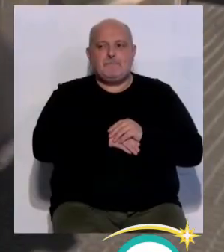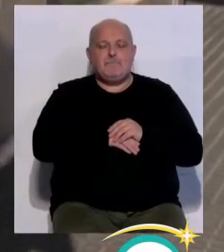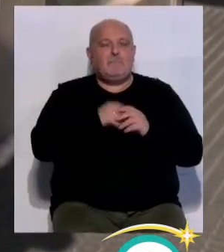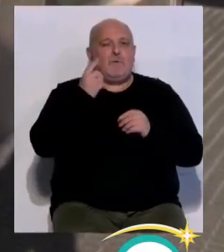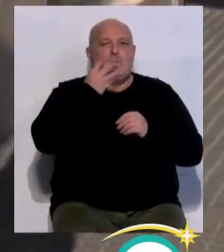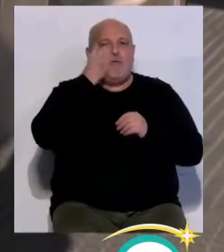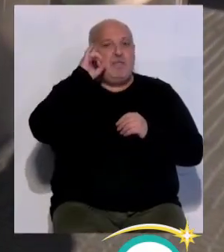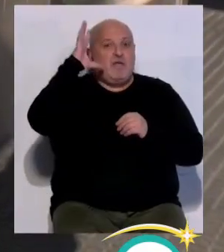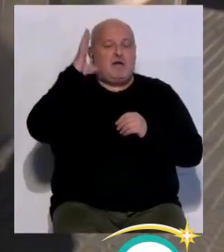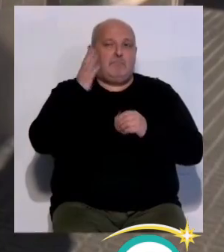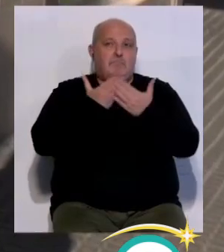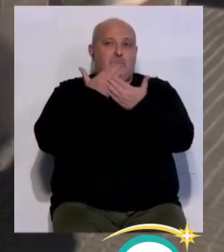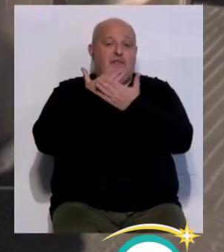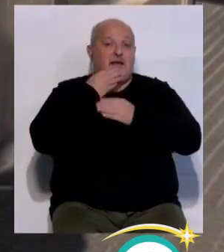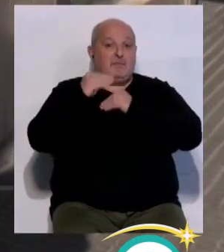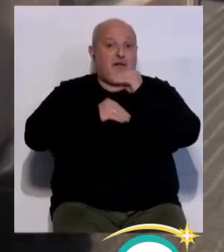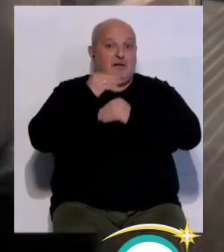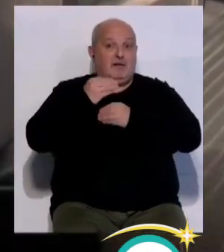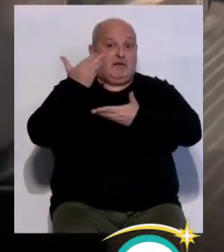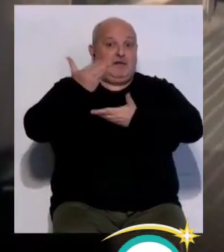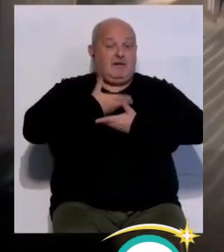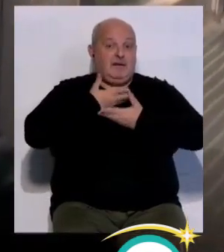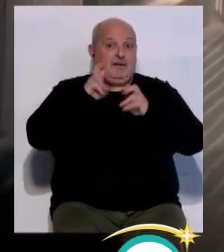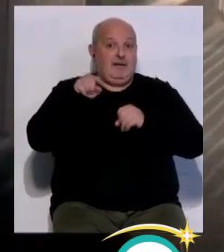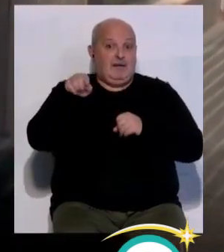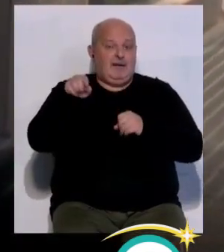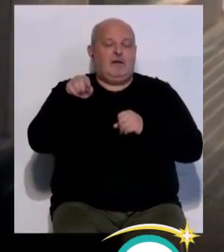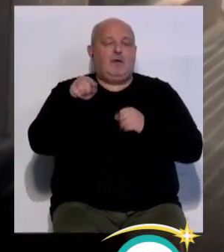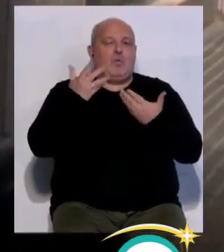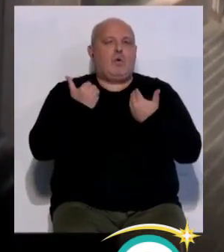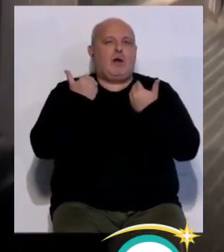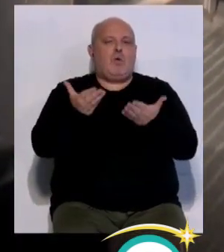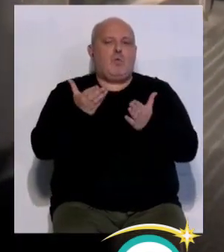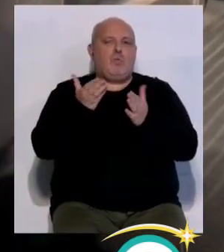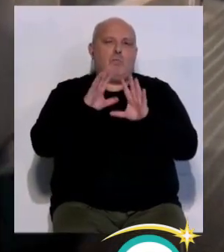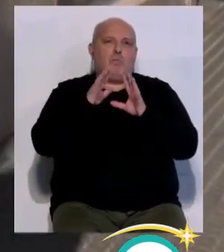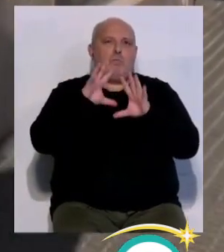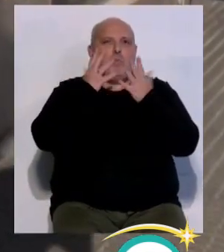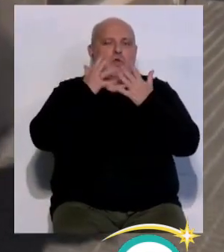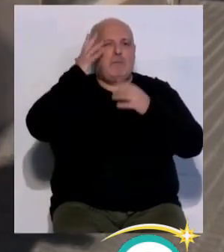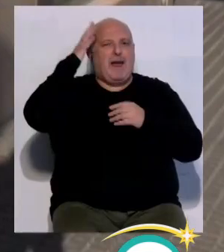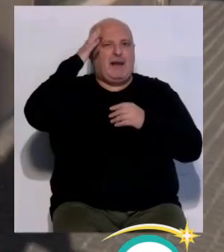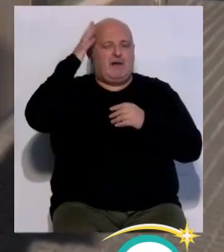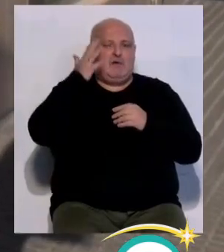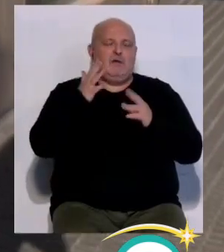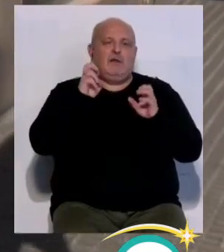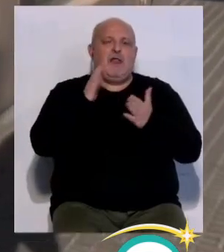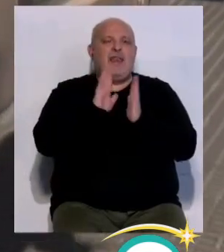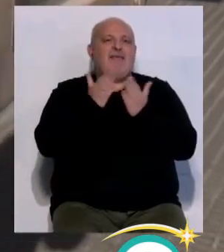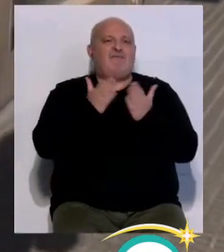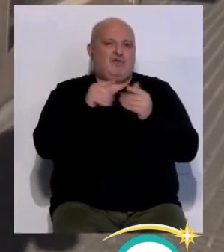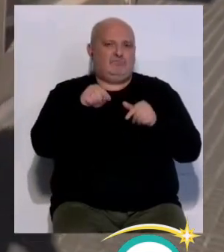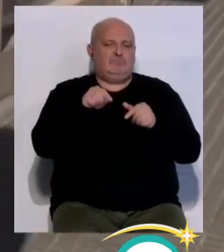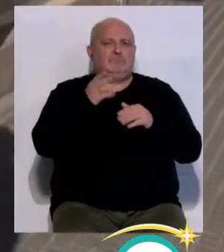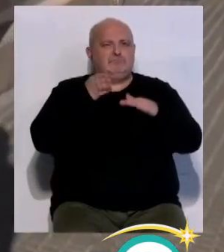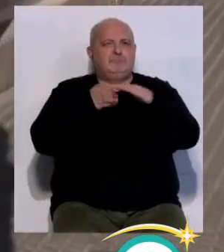Una buena idea para pedirle a sus majestades los Reyes Magos de Oriente es regalar mundos imaginarios, regalar libros.